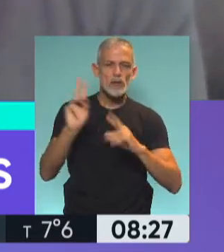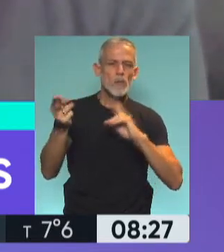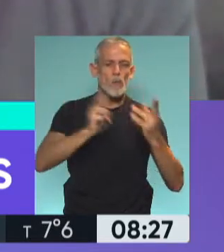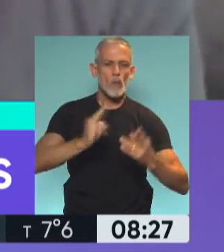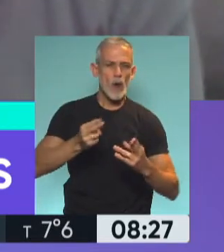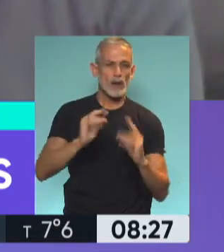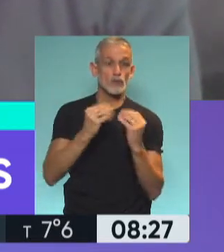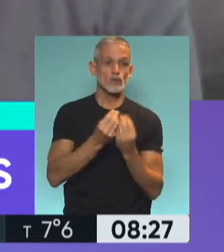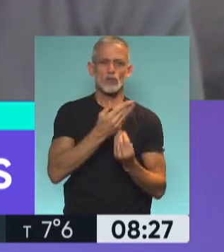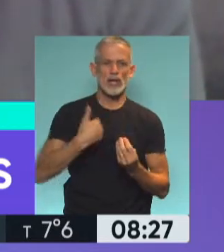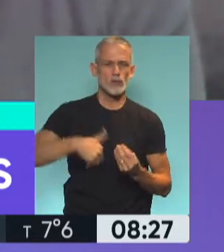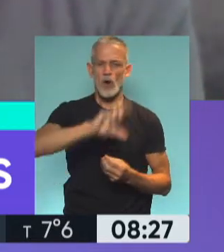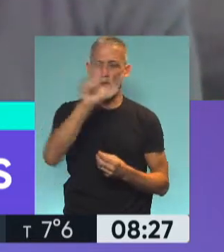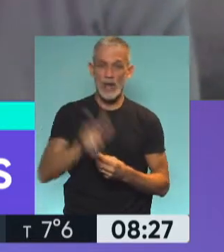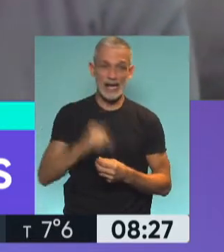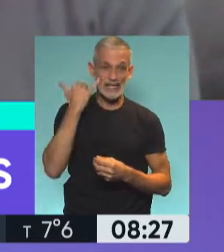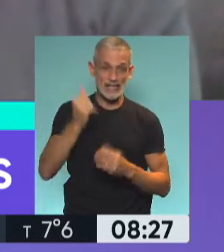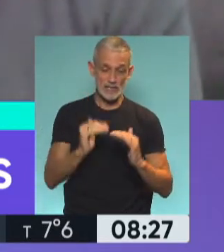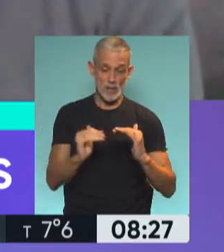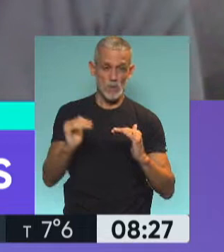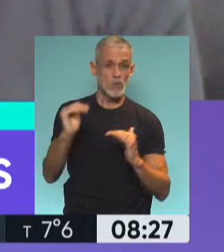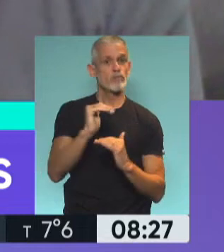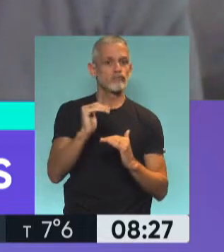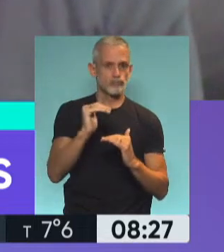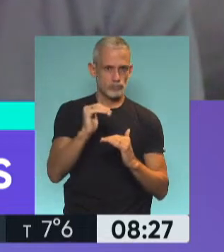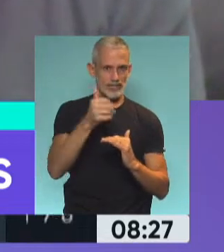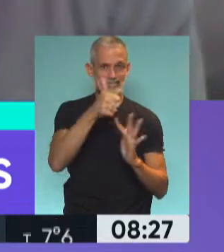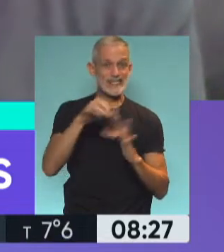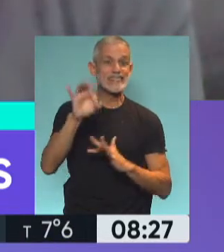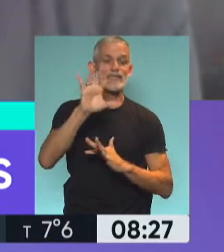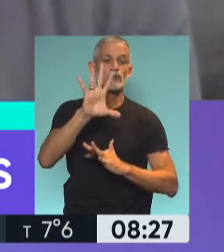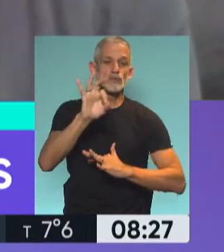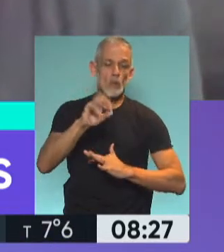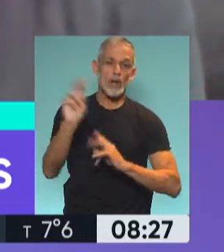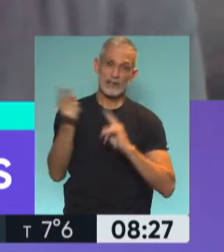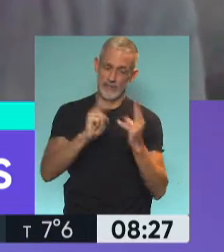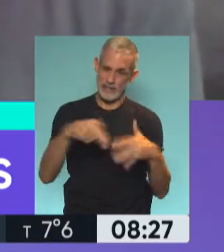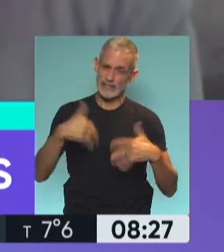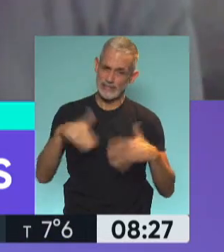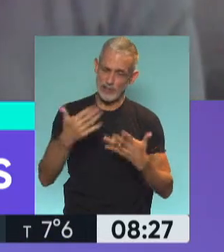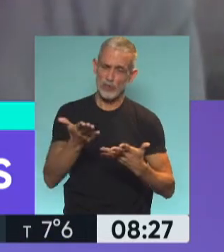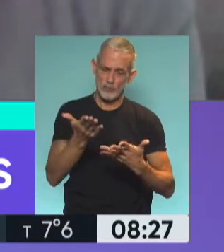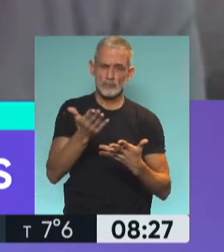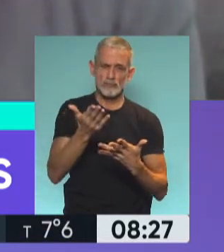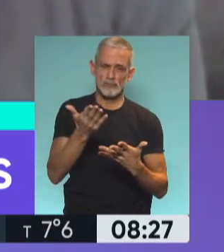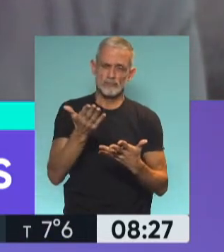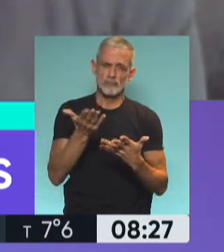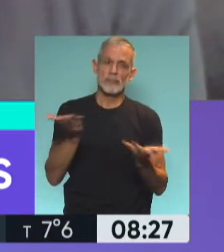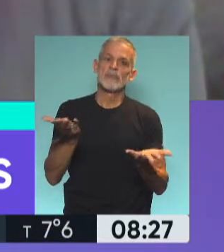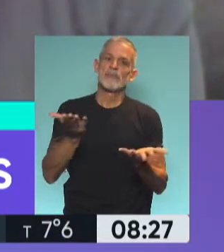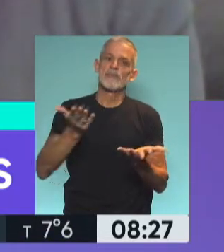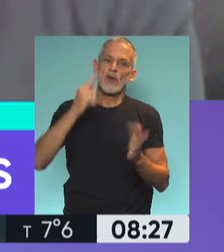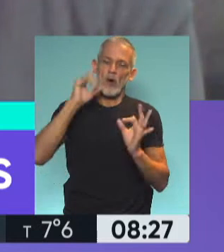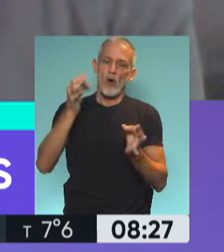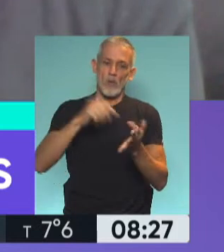muertos en todo el país ya estaba superando la barrera de los 650 fallecidos, me parecía que era obvio que en un